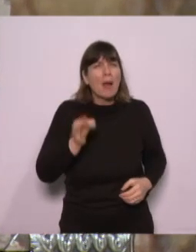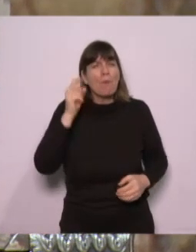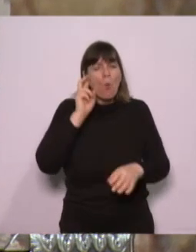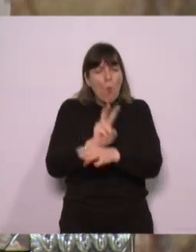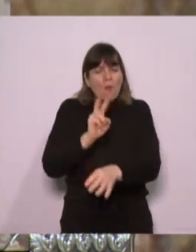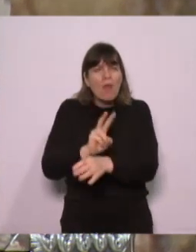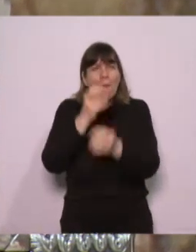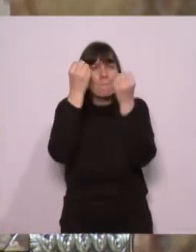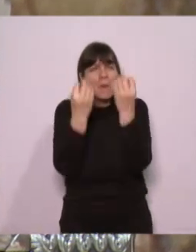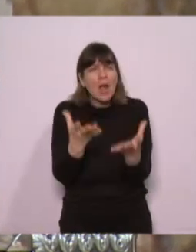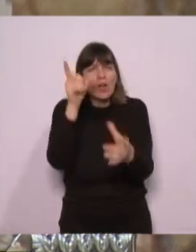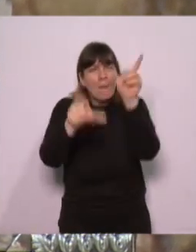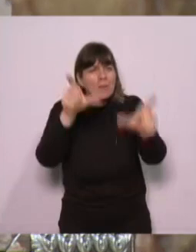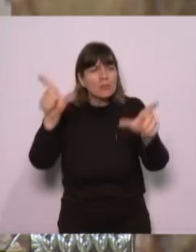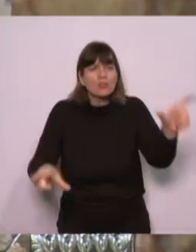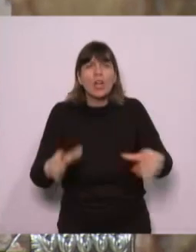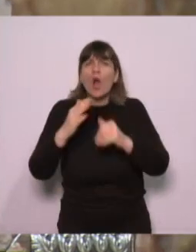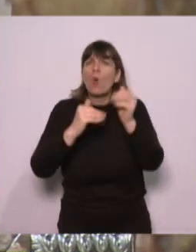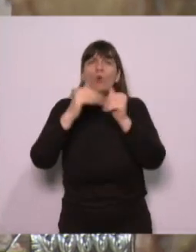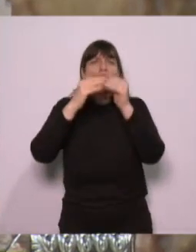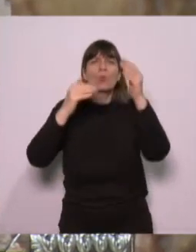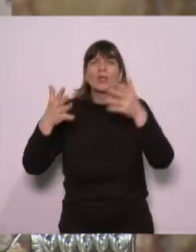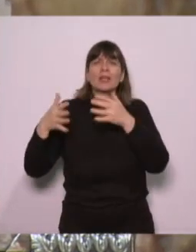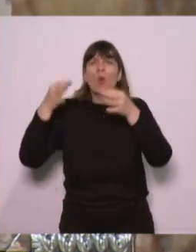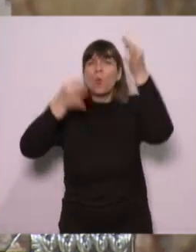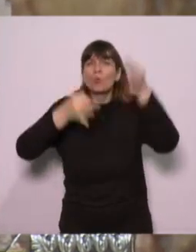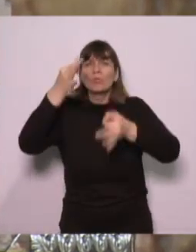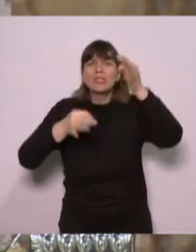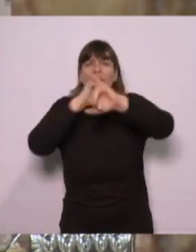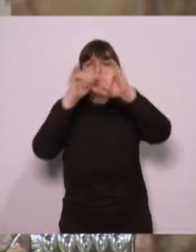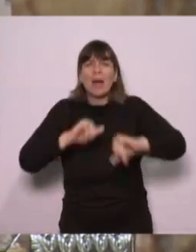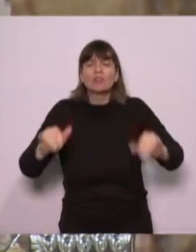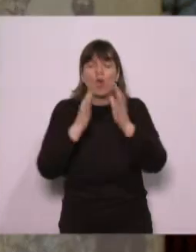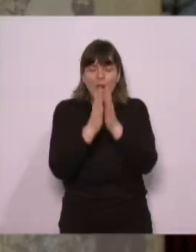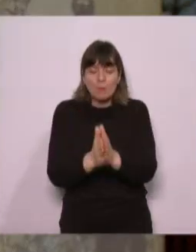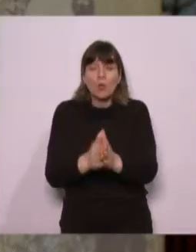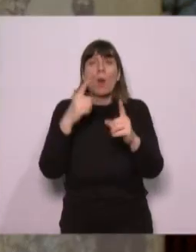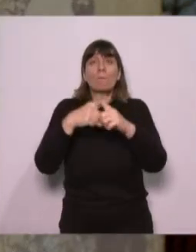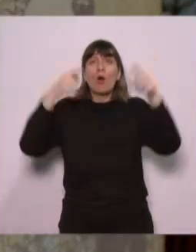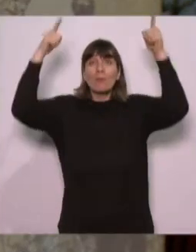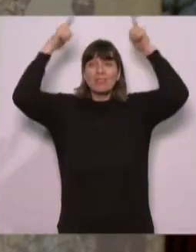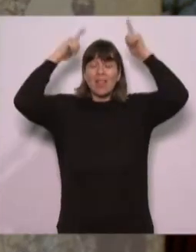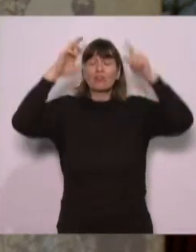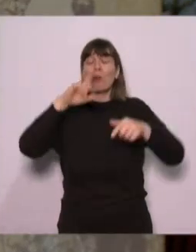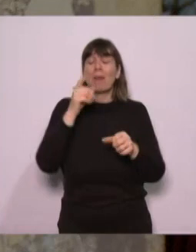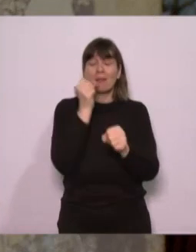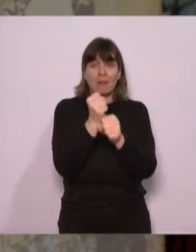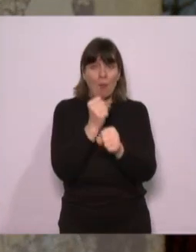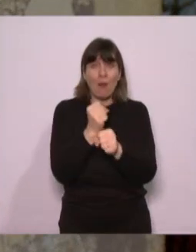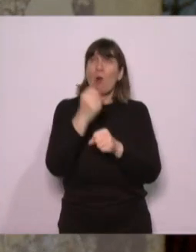bien común y construirla cada día en justicia y en paz. Oremos. Por San